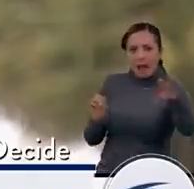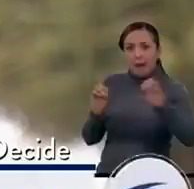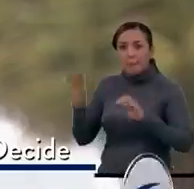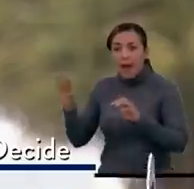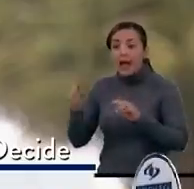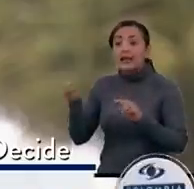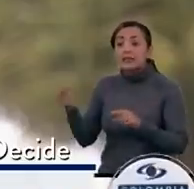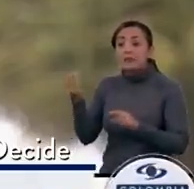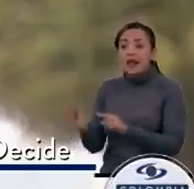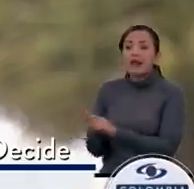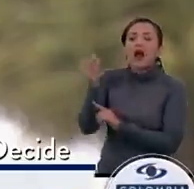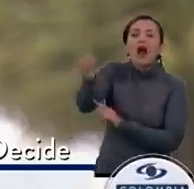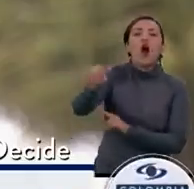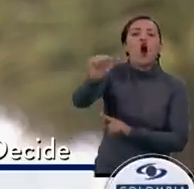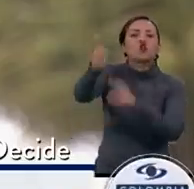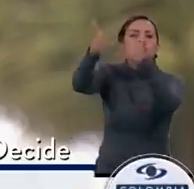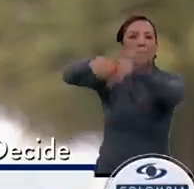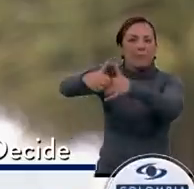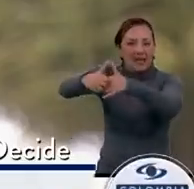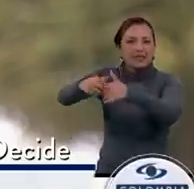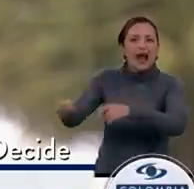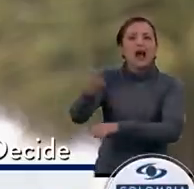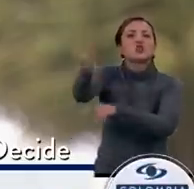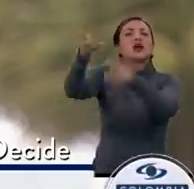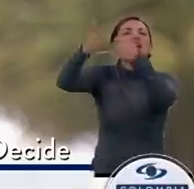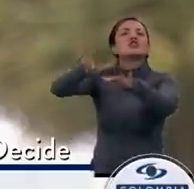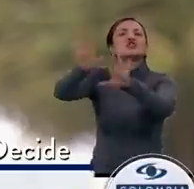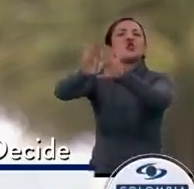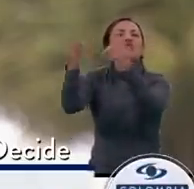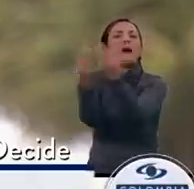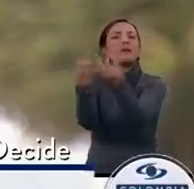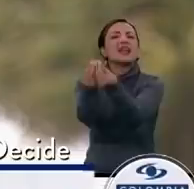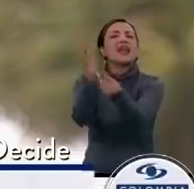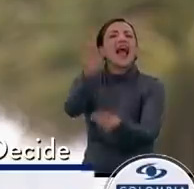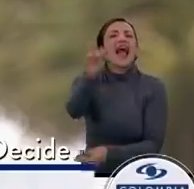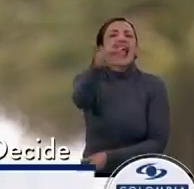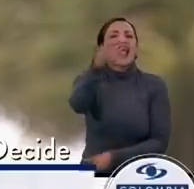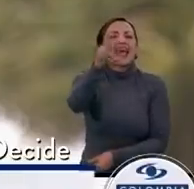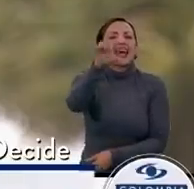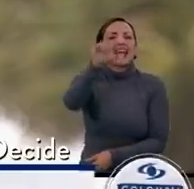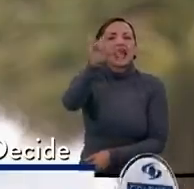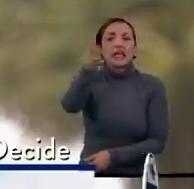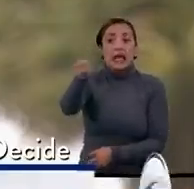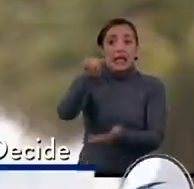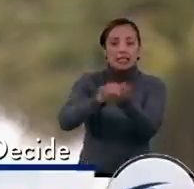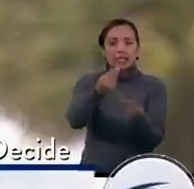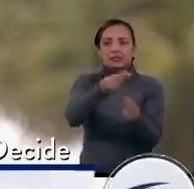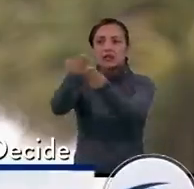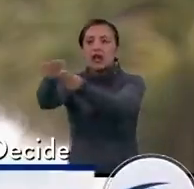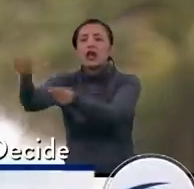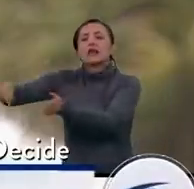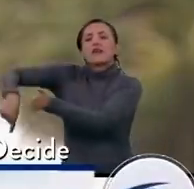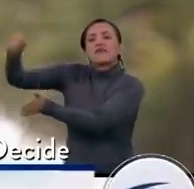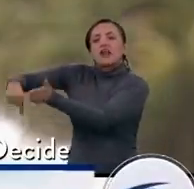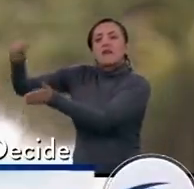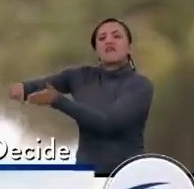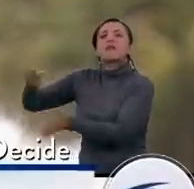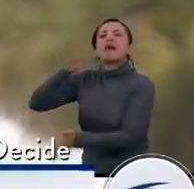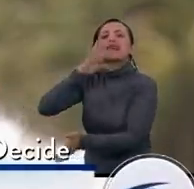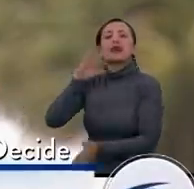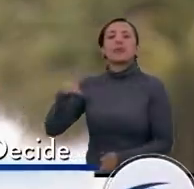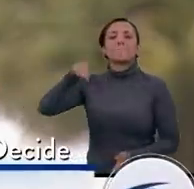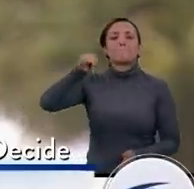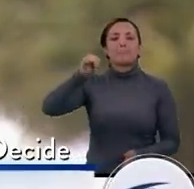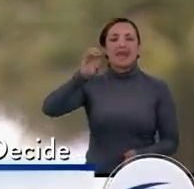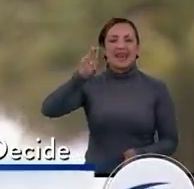tercero le enviaba la plata a una empresa de la familia Gerlain, quien finalmente recibía los dineros, hacía que Aida Merlano firmara el pagaré y